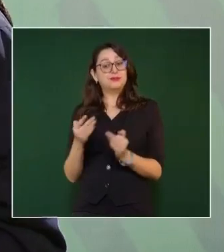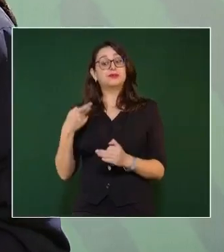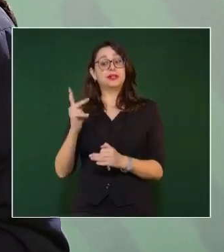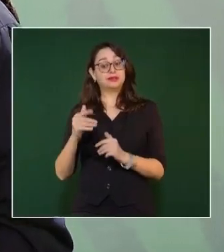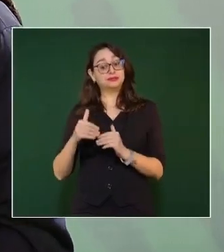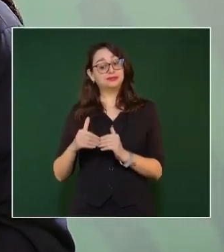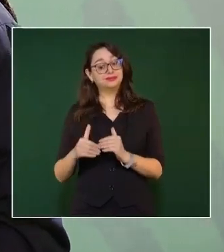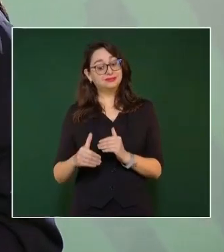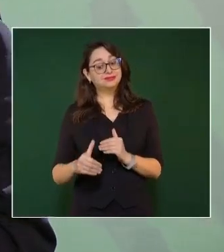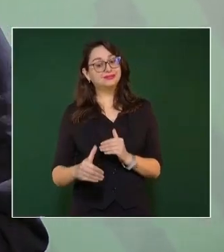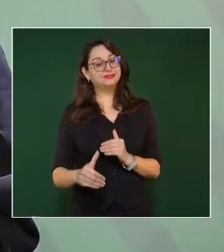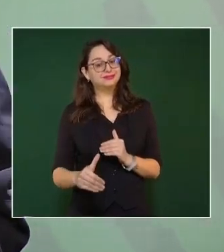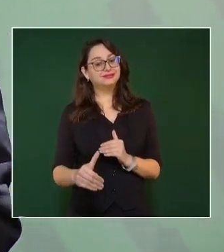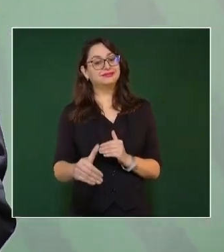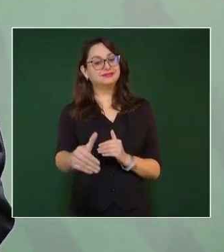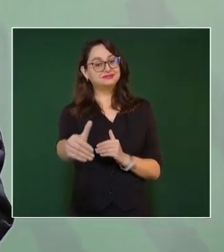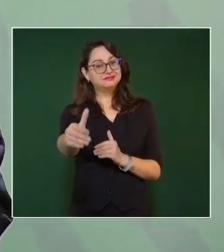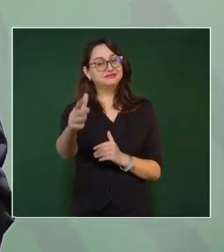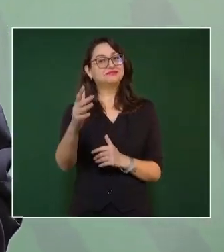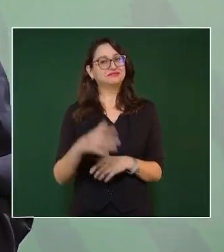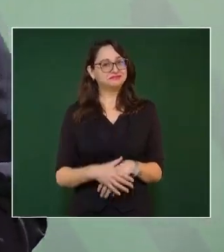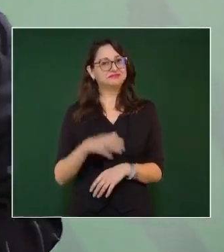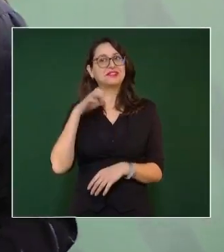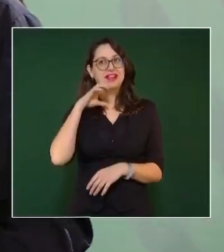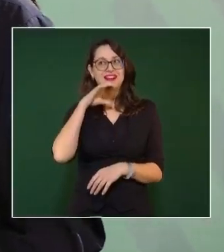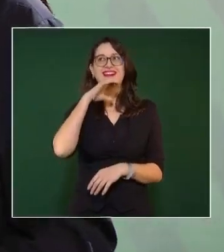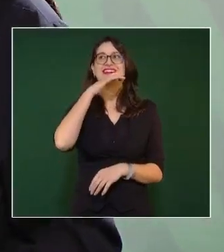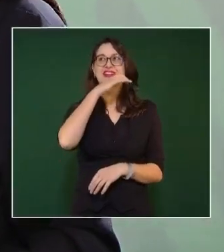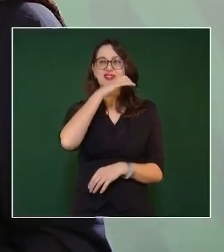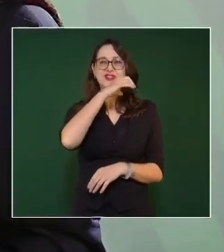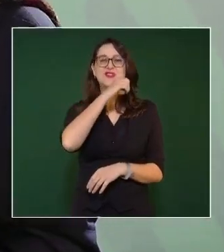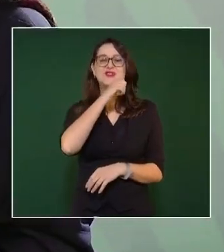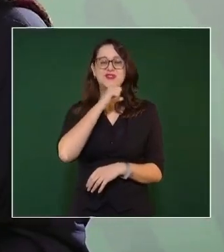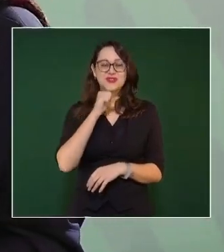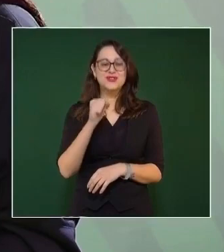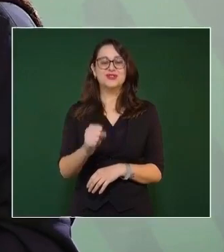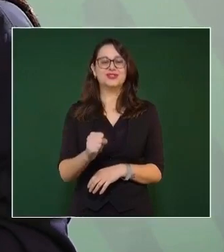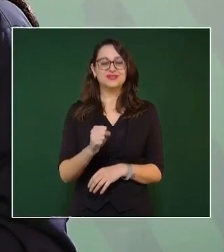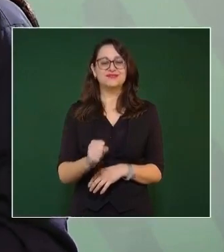vienen meses de calor